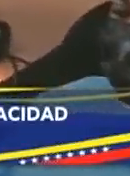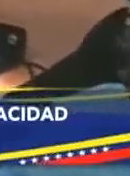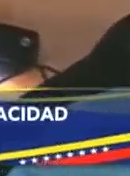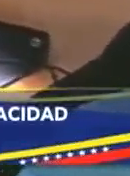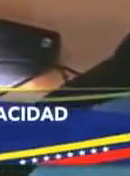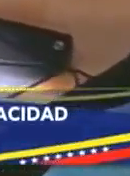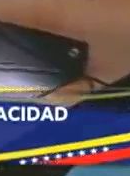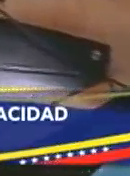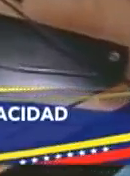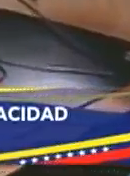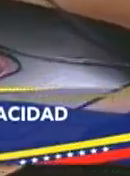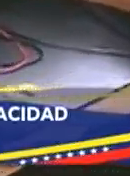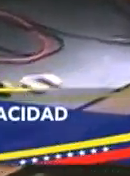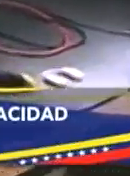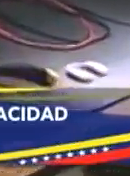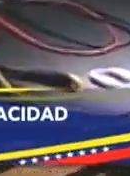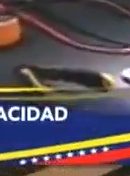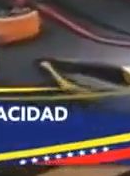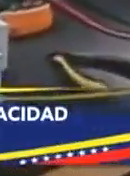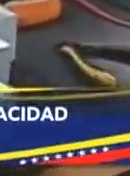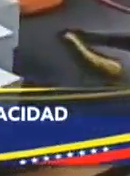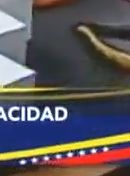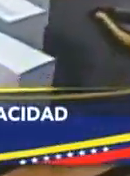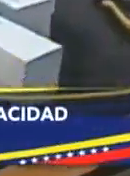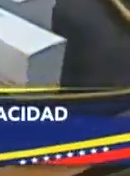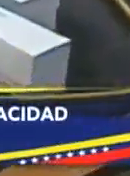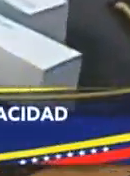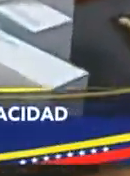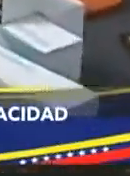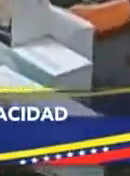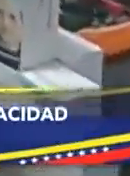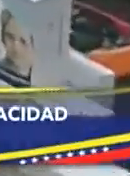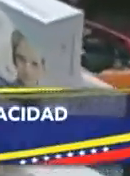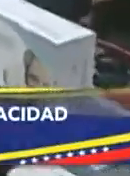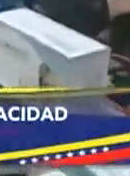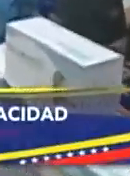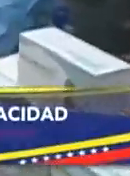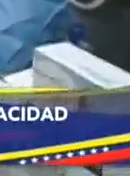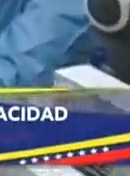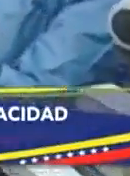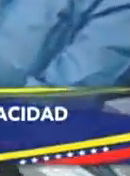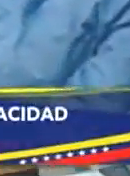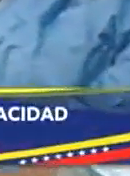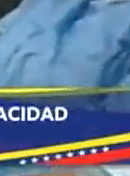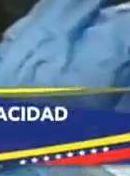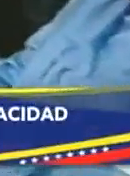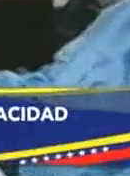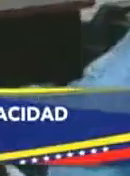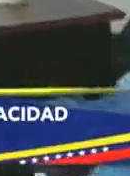su equipo para, bueno, seguir nosotros sirviéndole. Decirle, presidente,